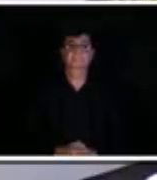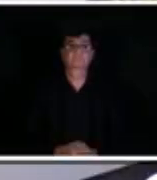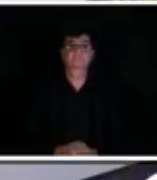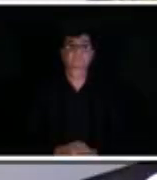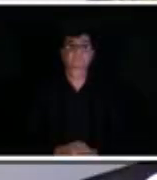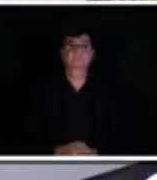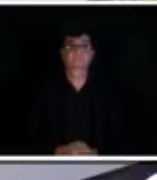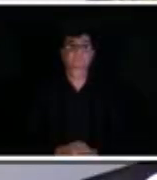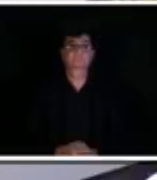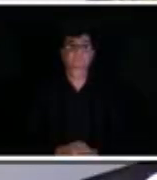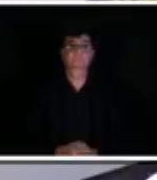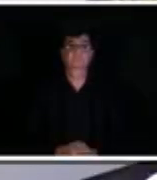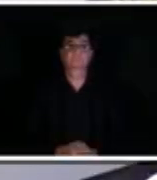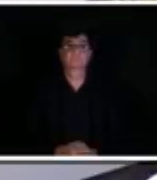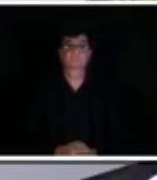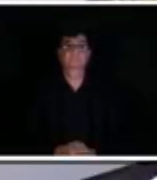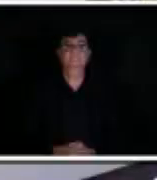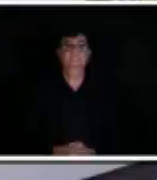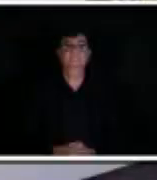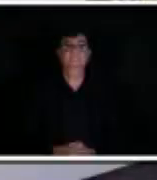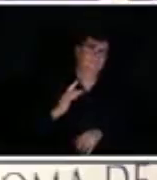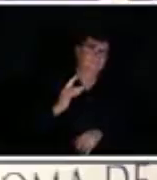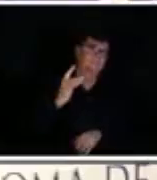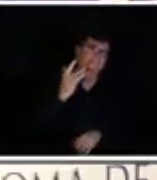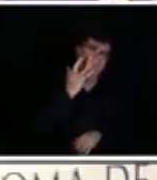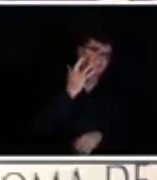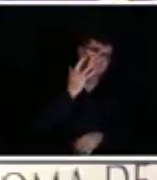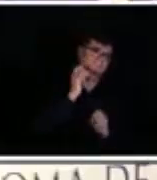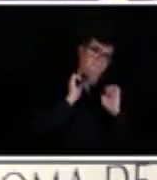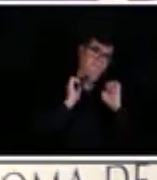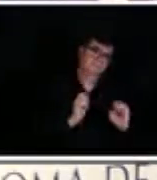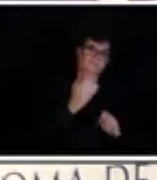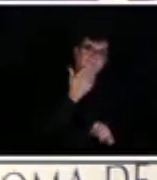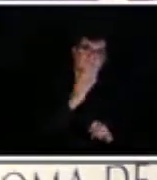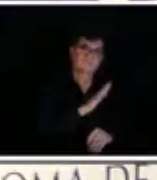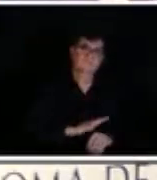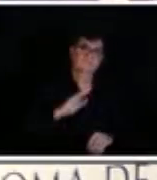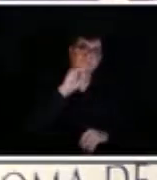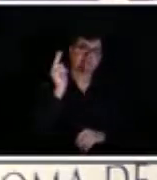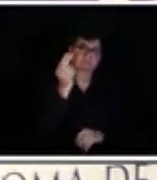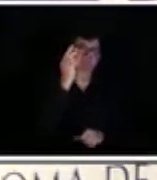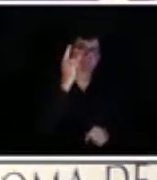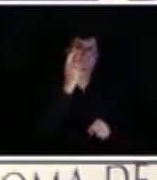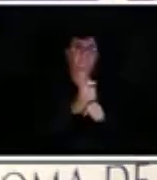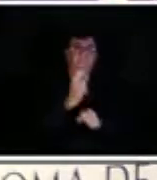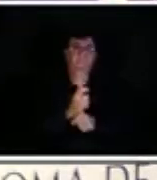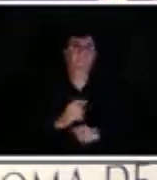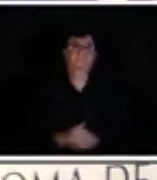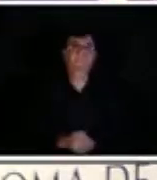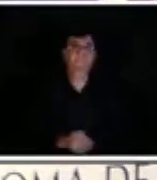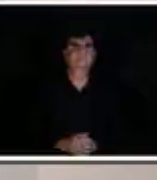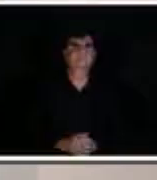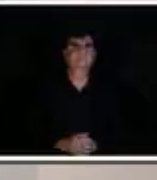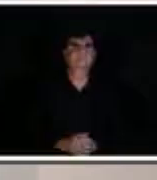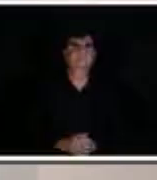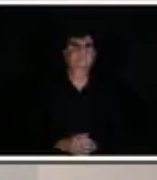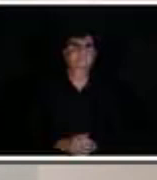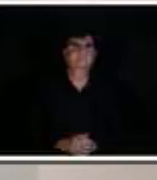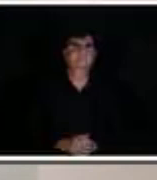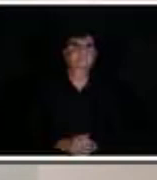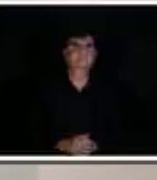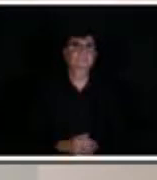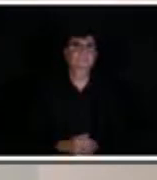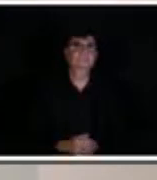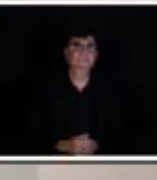especial al segundo informe del rector de la UAGRO, José Alfredo Romero Olea, junto a representantes de las Fuerzas Armadas, los poderes